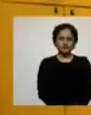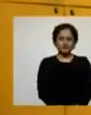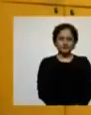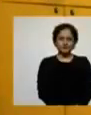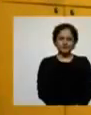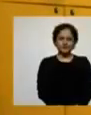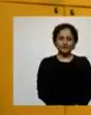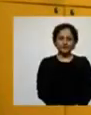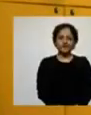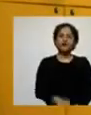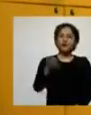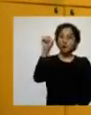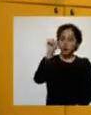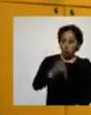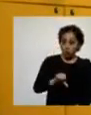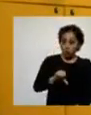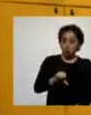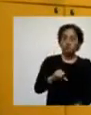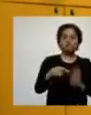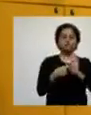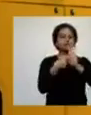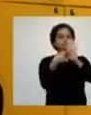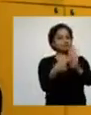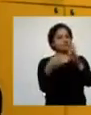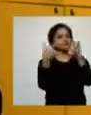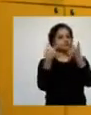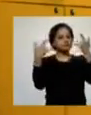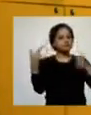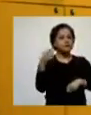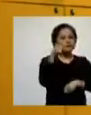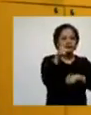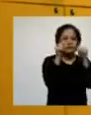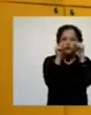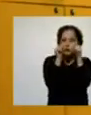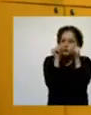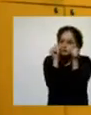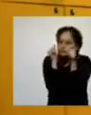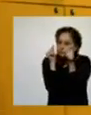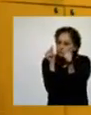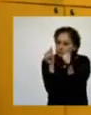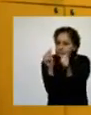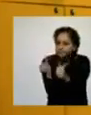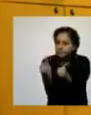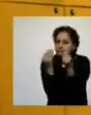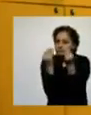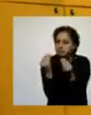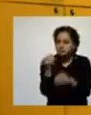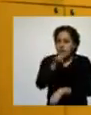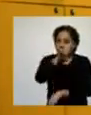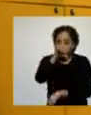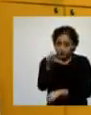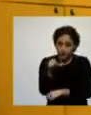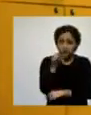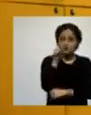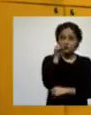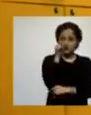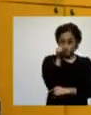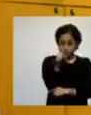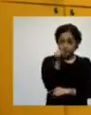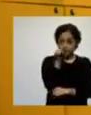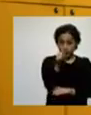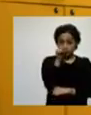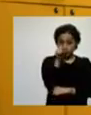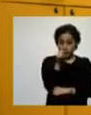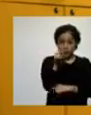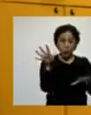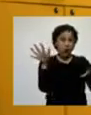Hoy también vamos a ver una historia. Pon mucha atención porque después tú misma o tú mismo vas a